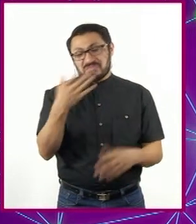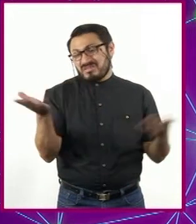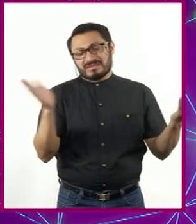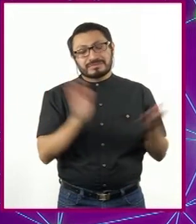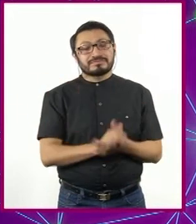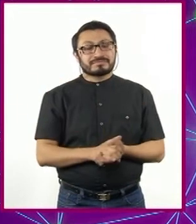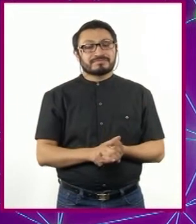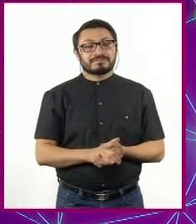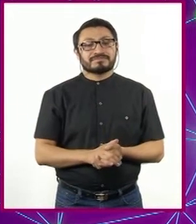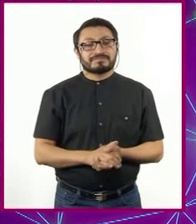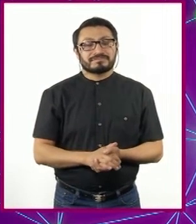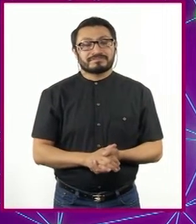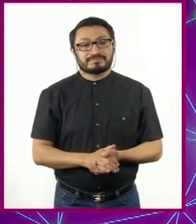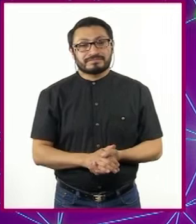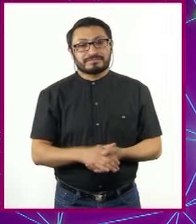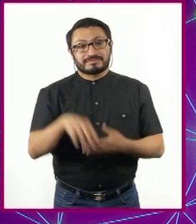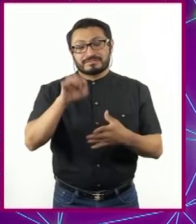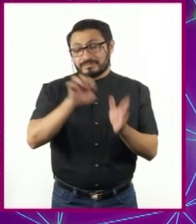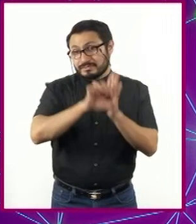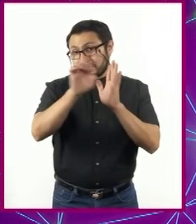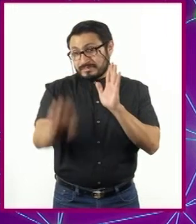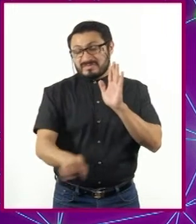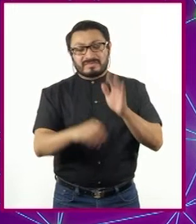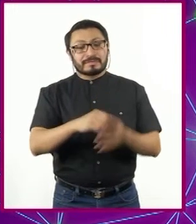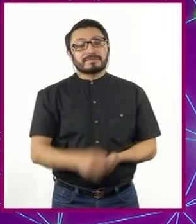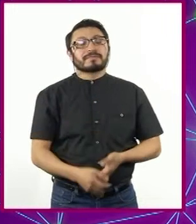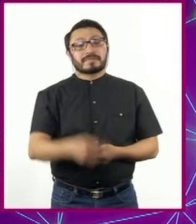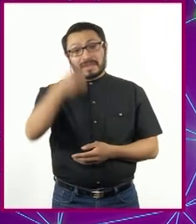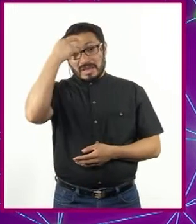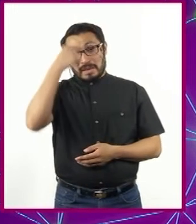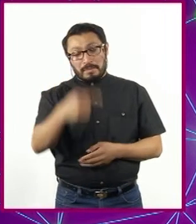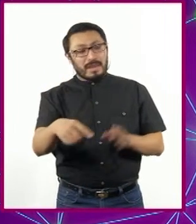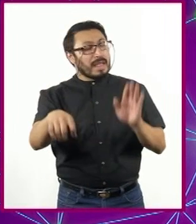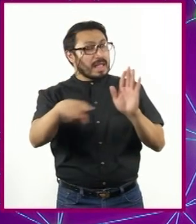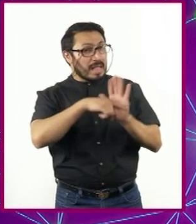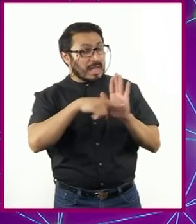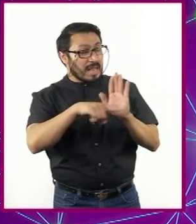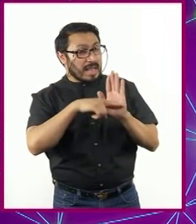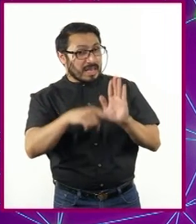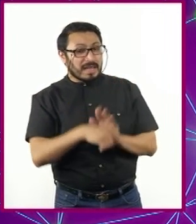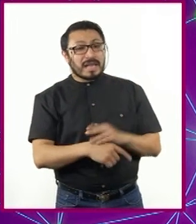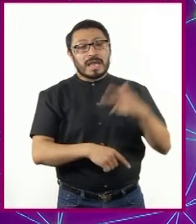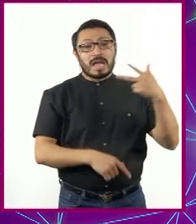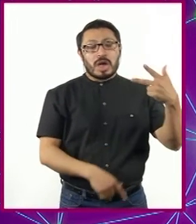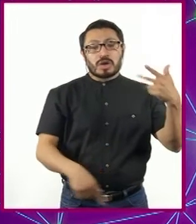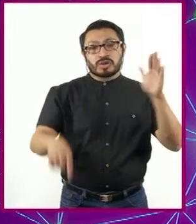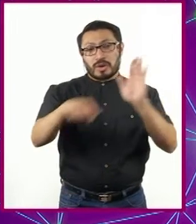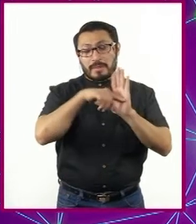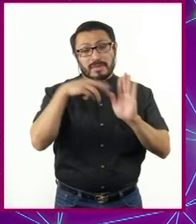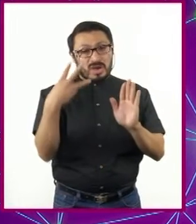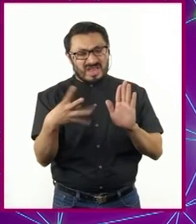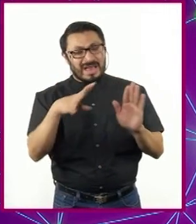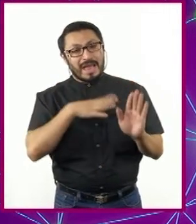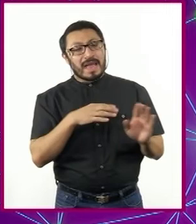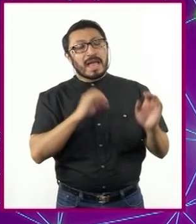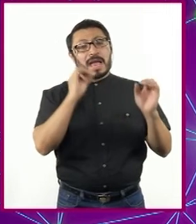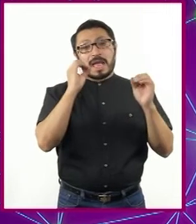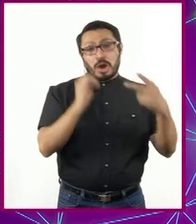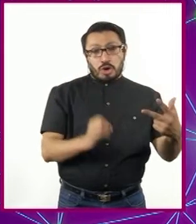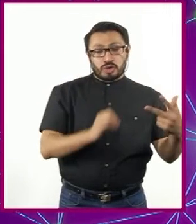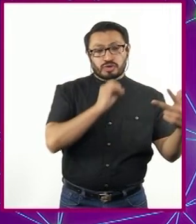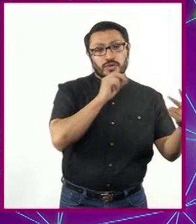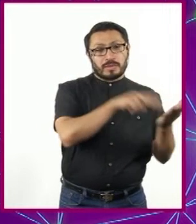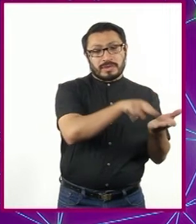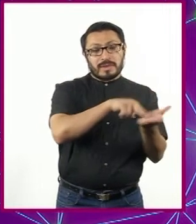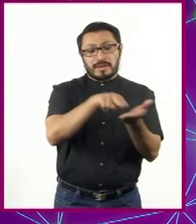la operación. Por ejemplo, para la sustracción 8 menos 3 ponemos 8 fichas negras